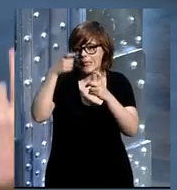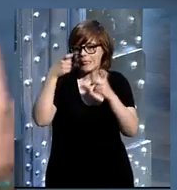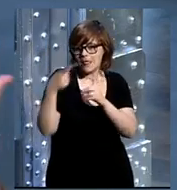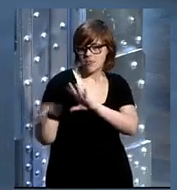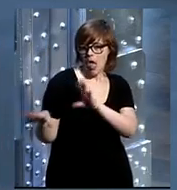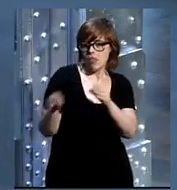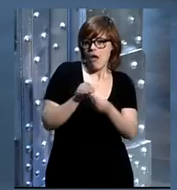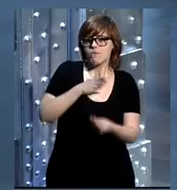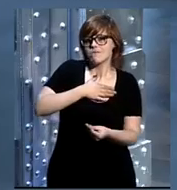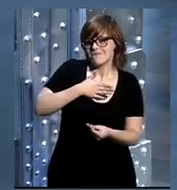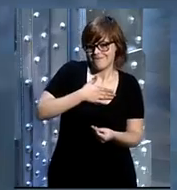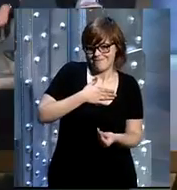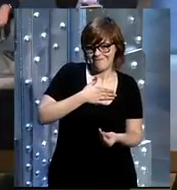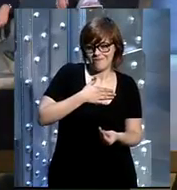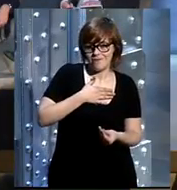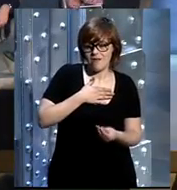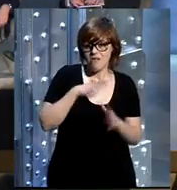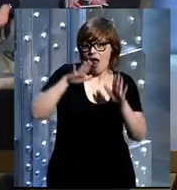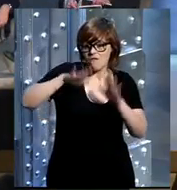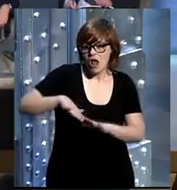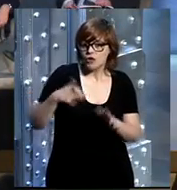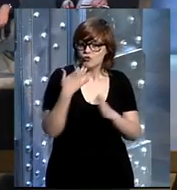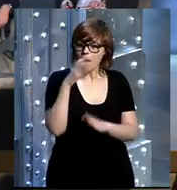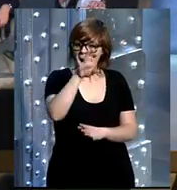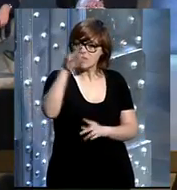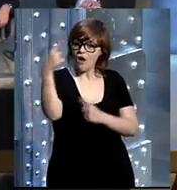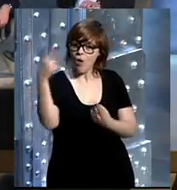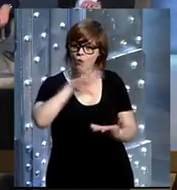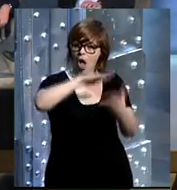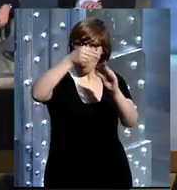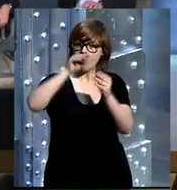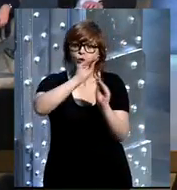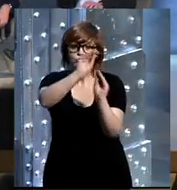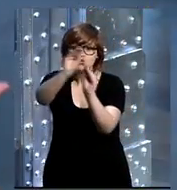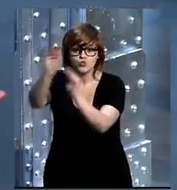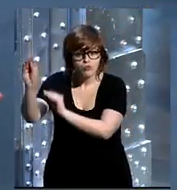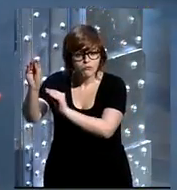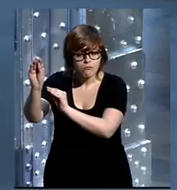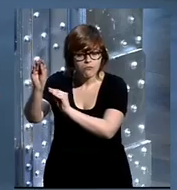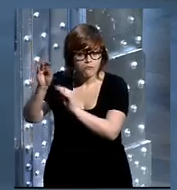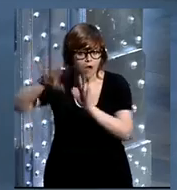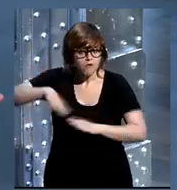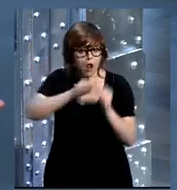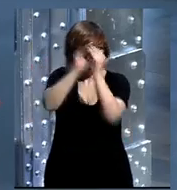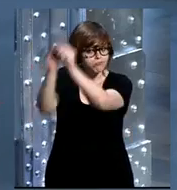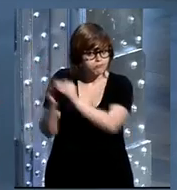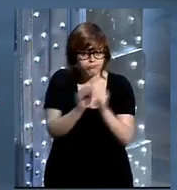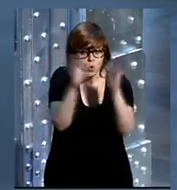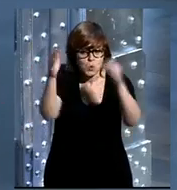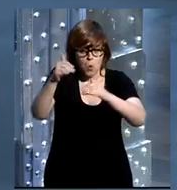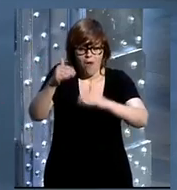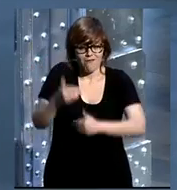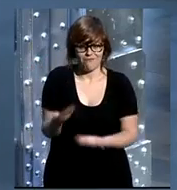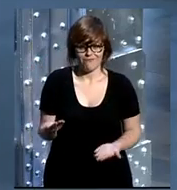está menos armonizado en la regulación en ese área de lo que pretende inicialmente una propuesta